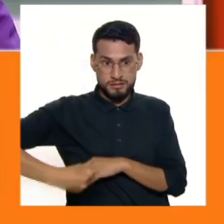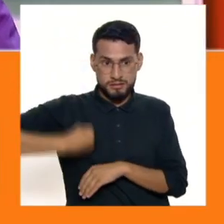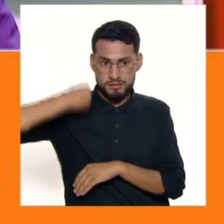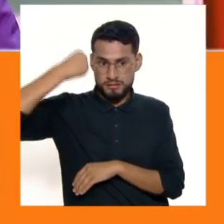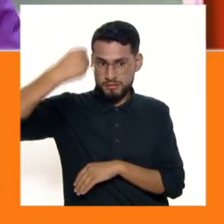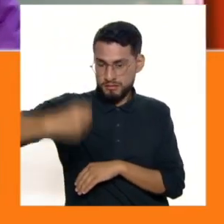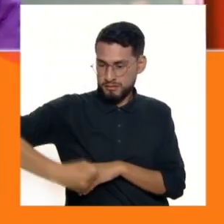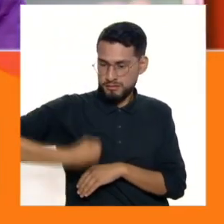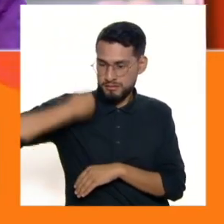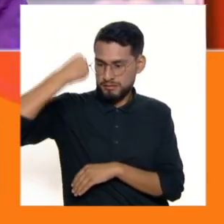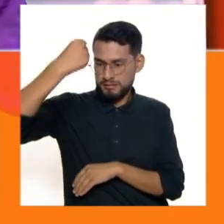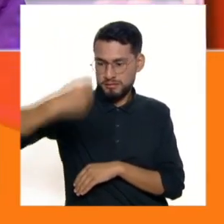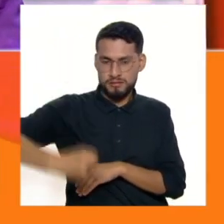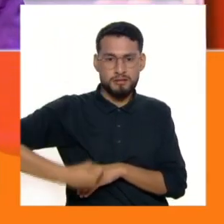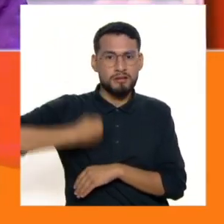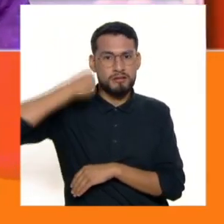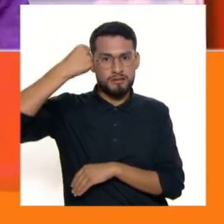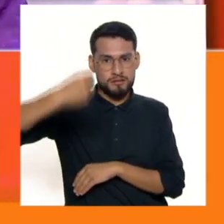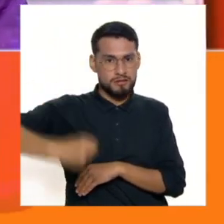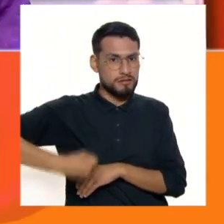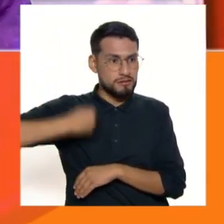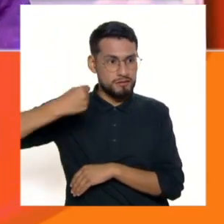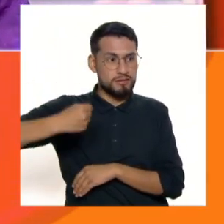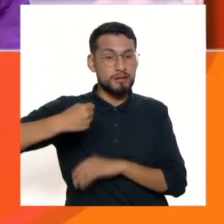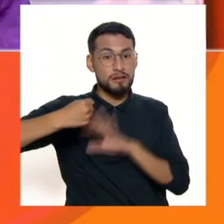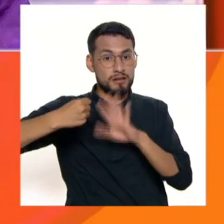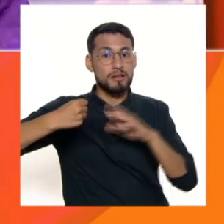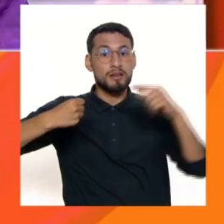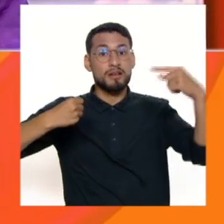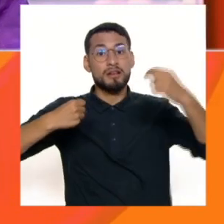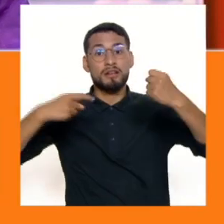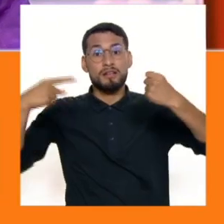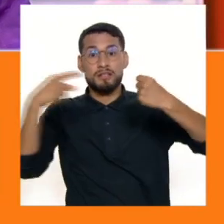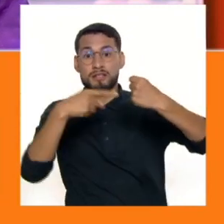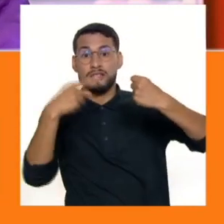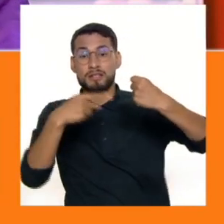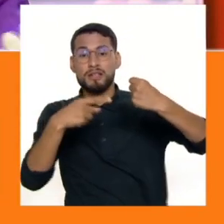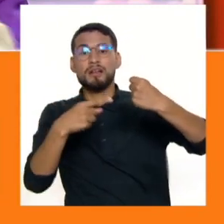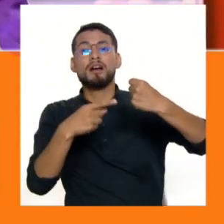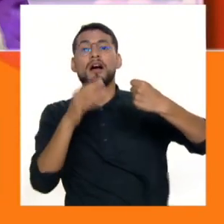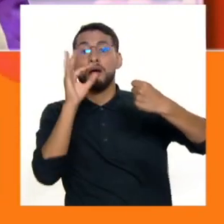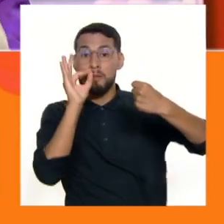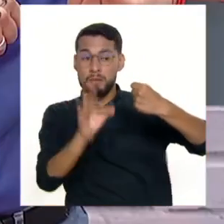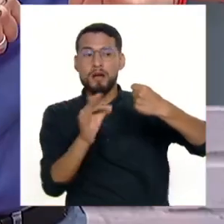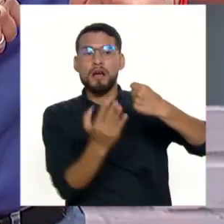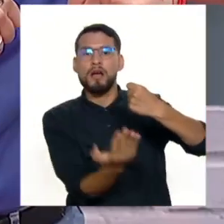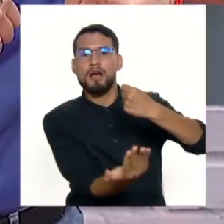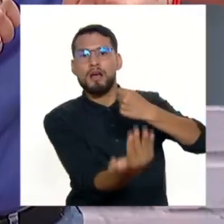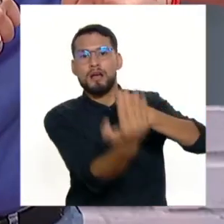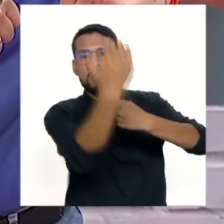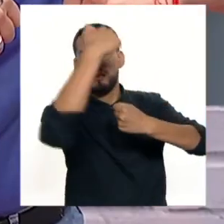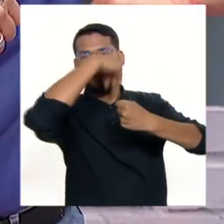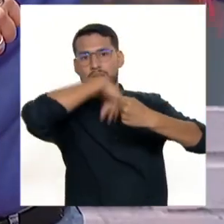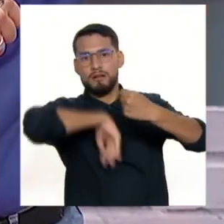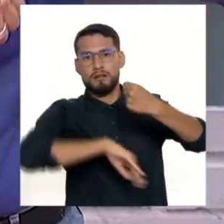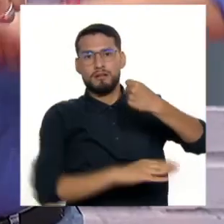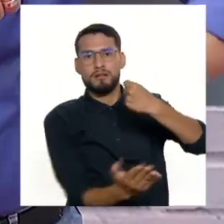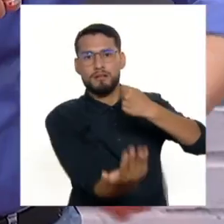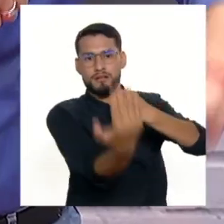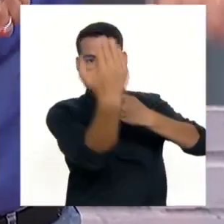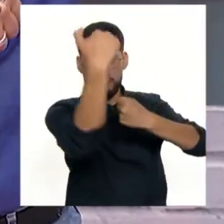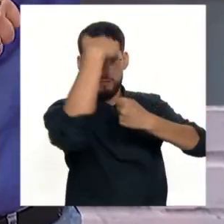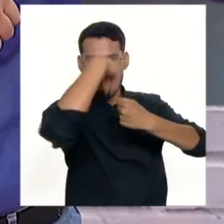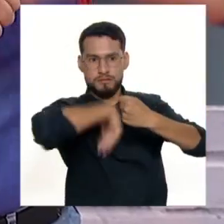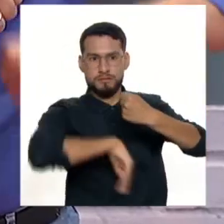el movimiento del brazo. Quédate ahí. Izquierda. El mismo movimiento, pero hacia adentro, en forma